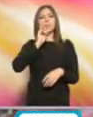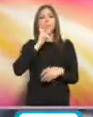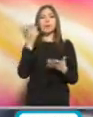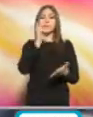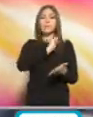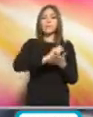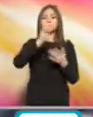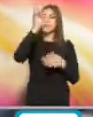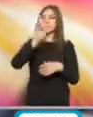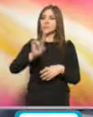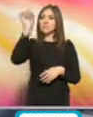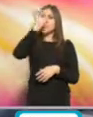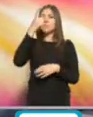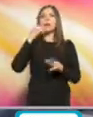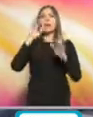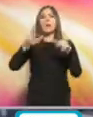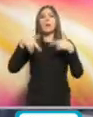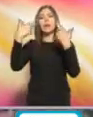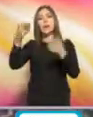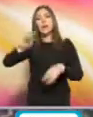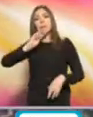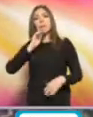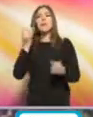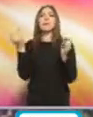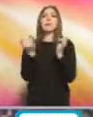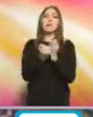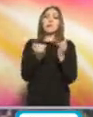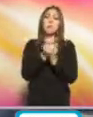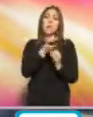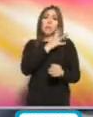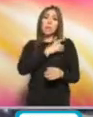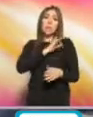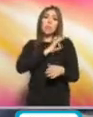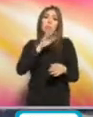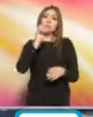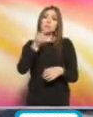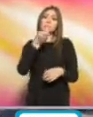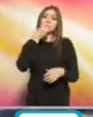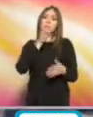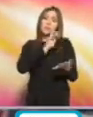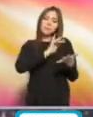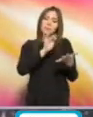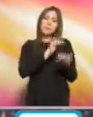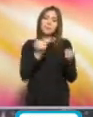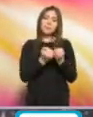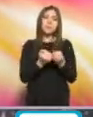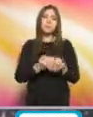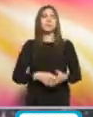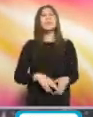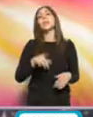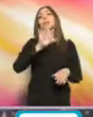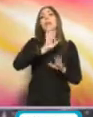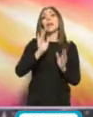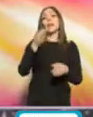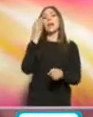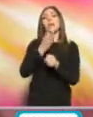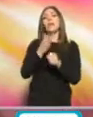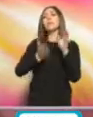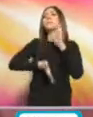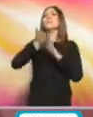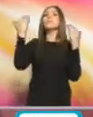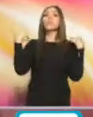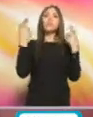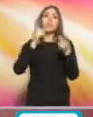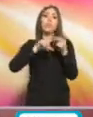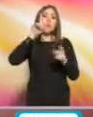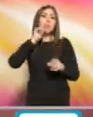para las mamás y para los hijos también. Yo creo que es una buena lectura. Pero bueno, aquí la vamos a llevar a algún lado, porque mañana ya es el día, entonces ya sea